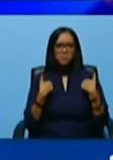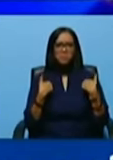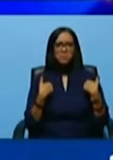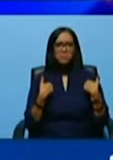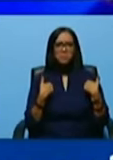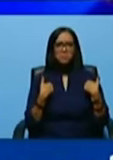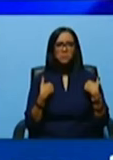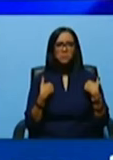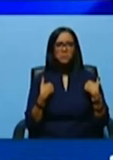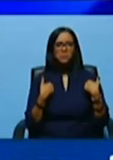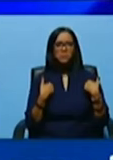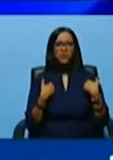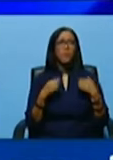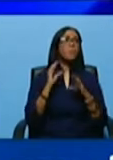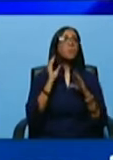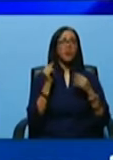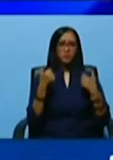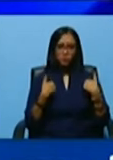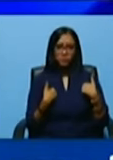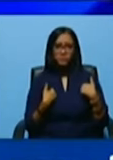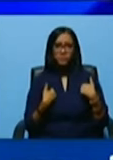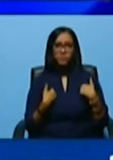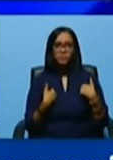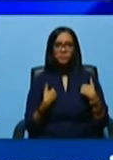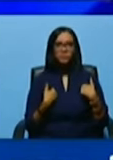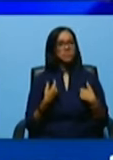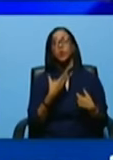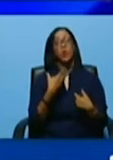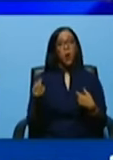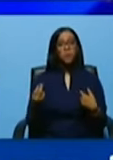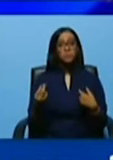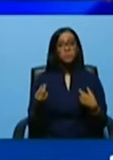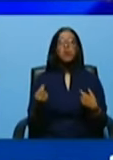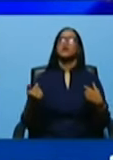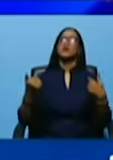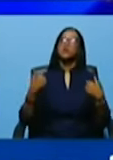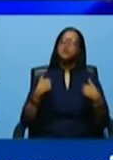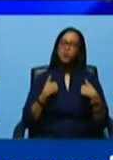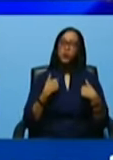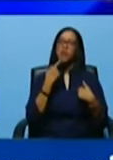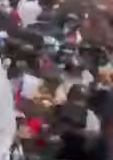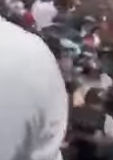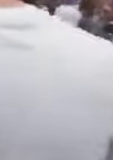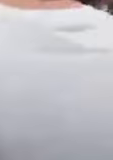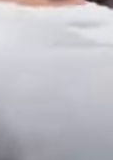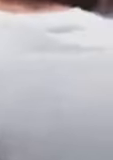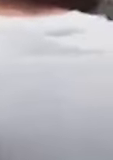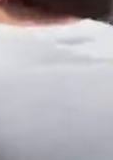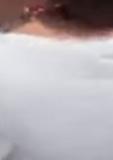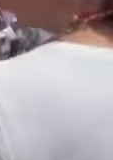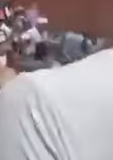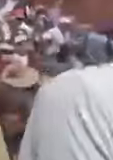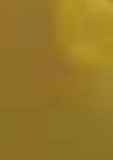el el presidente electo legítimo presidente electo de Venezuela que es Edmundo González pero a la vez está está